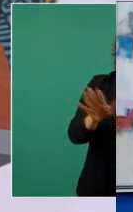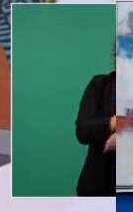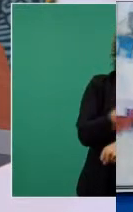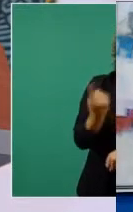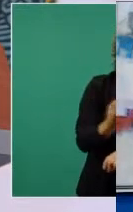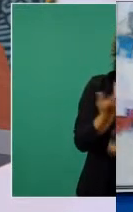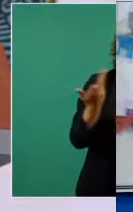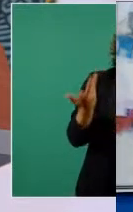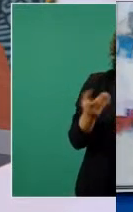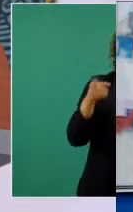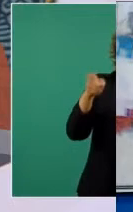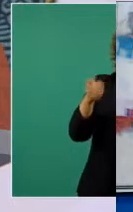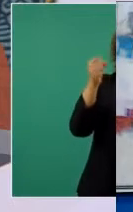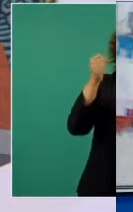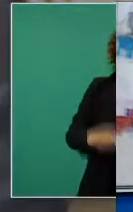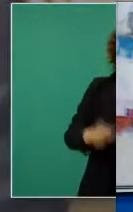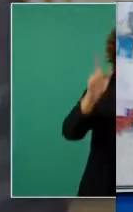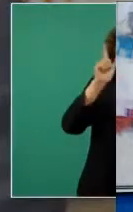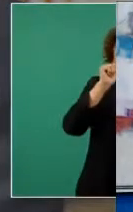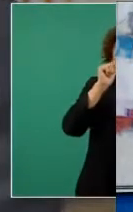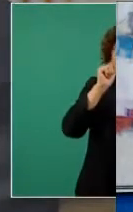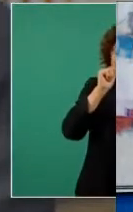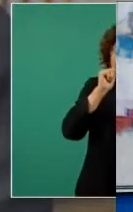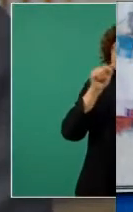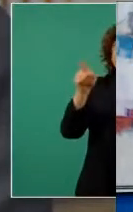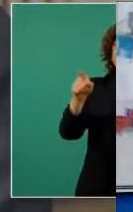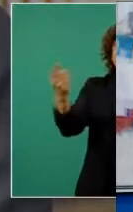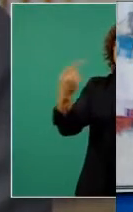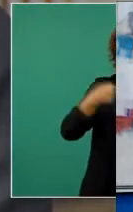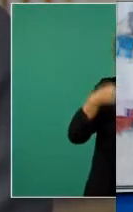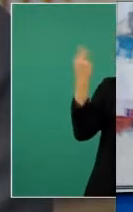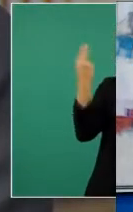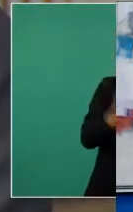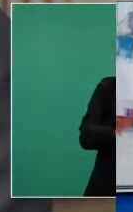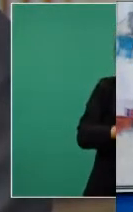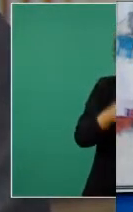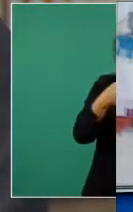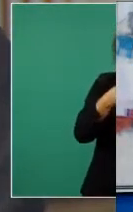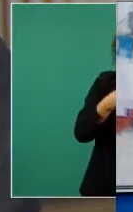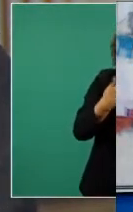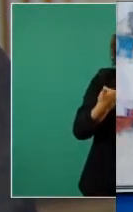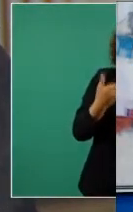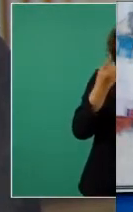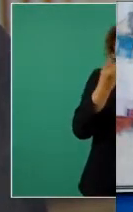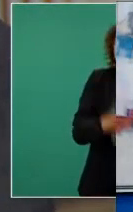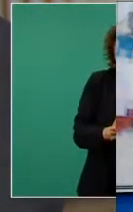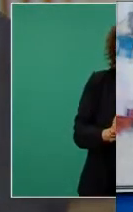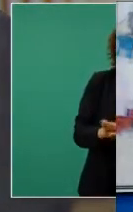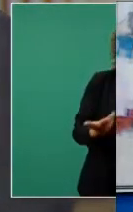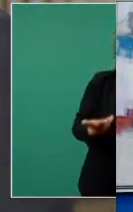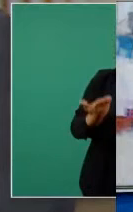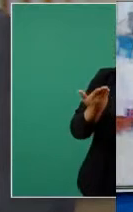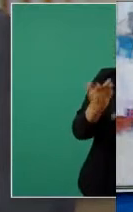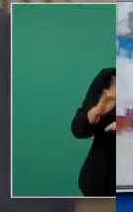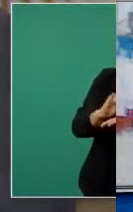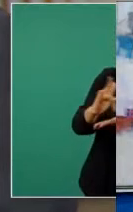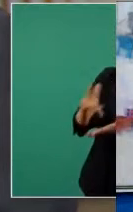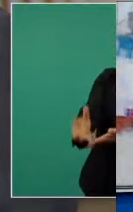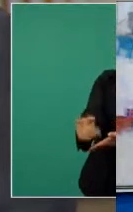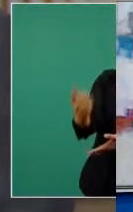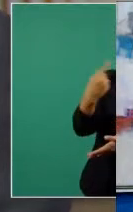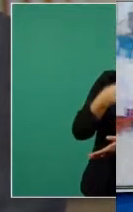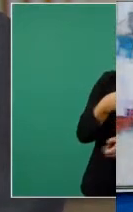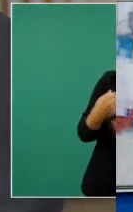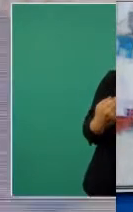morir y no puede retribuir ningún favor